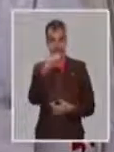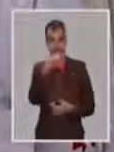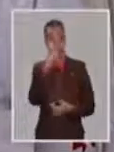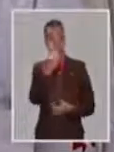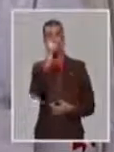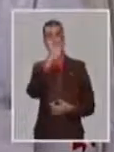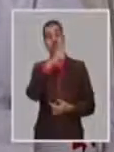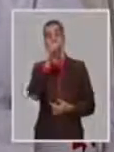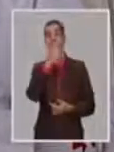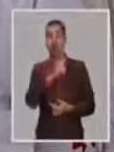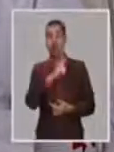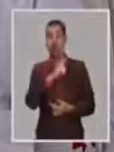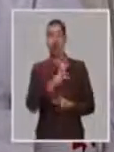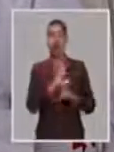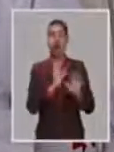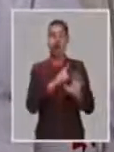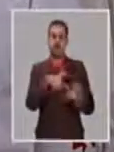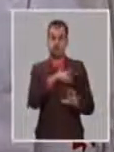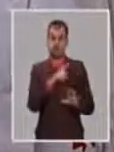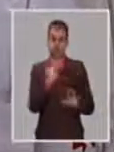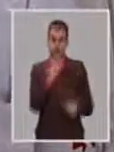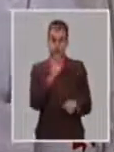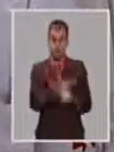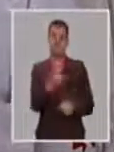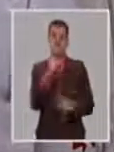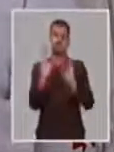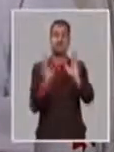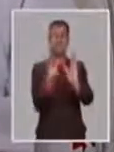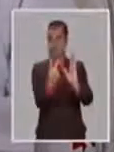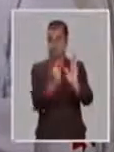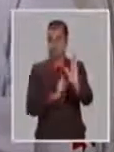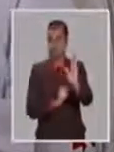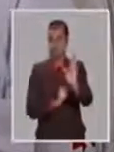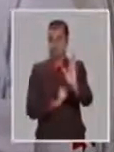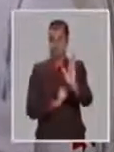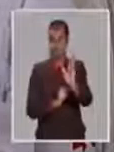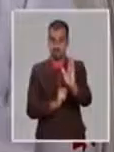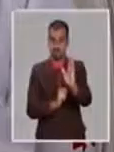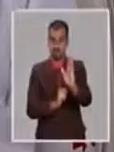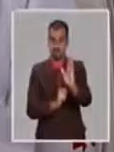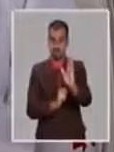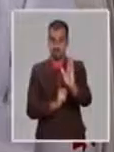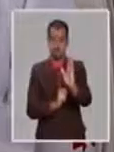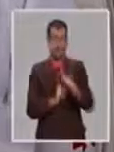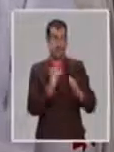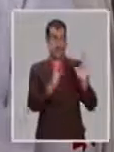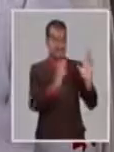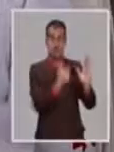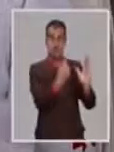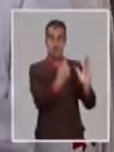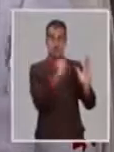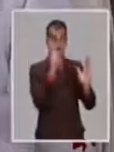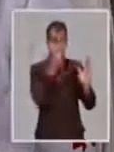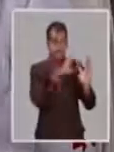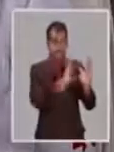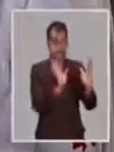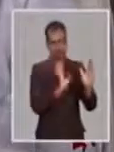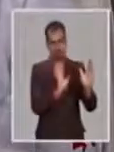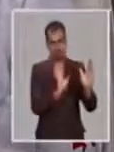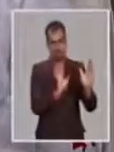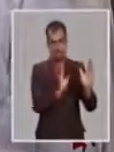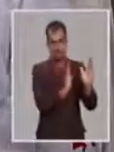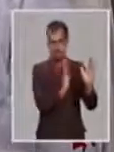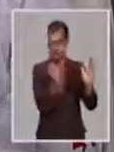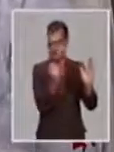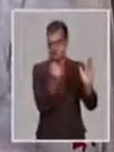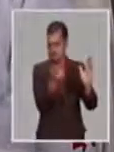de solapamiento ha permitido que nosotros empezamos el fase 2 tomando una decisión del fase 1, faltando todavía algunos momentos por